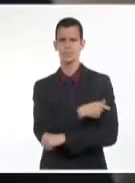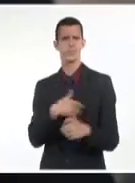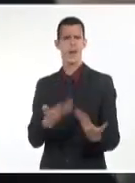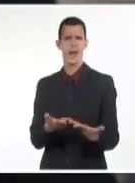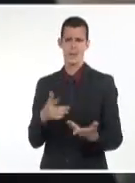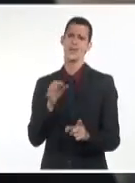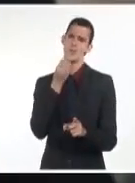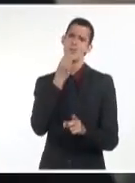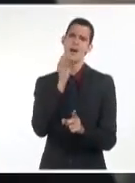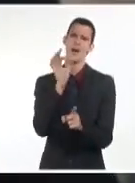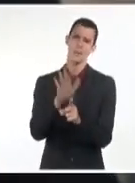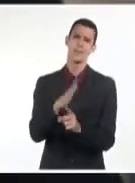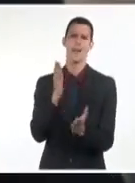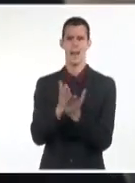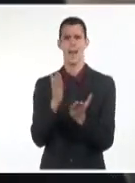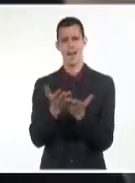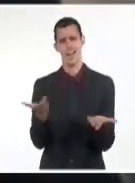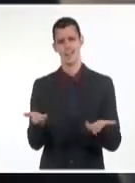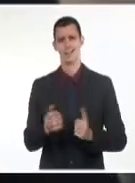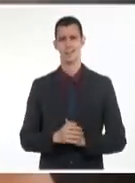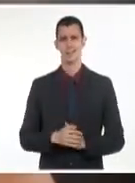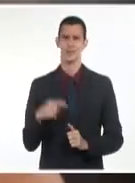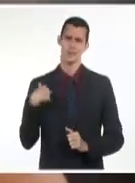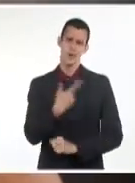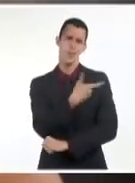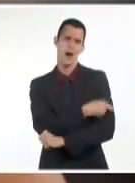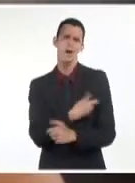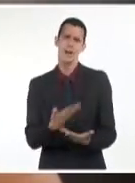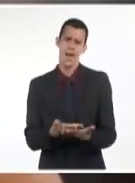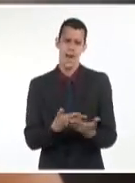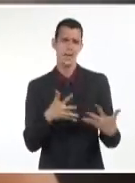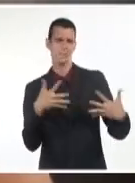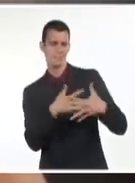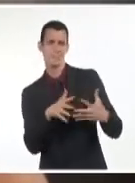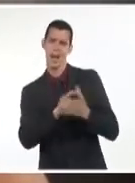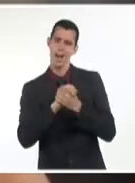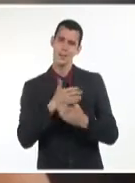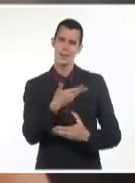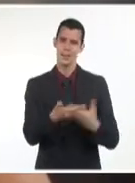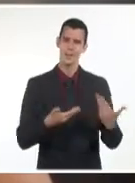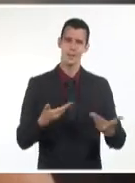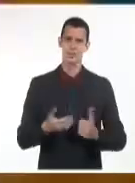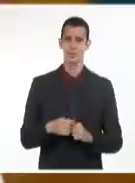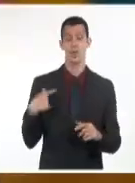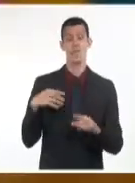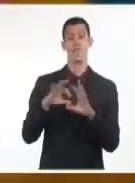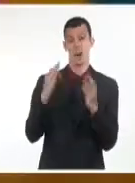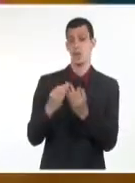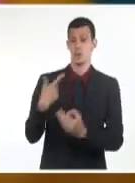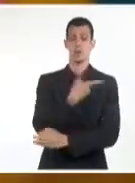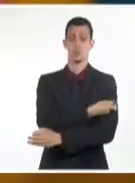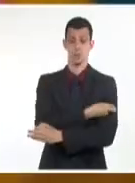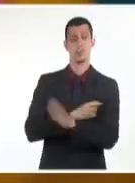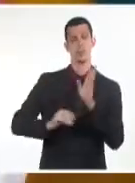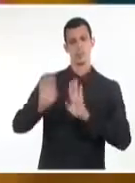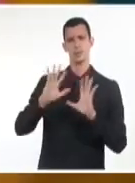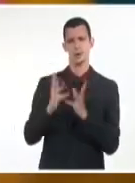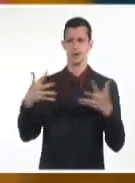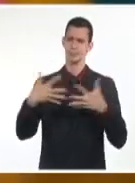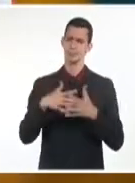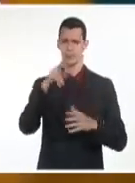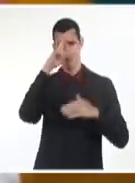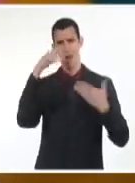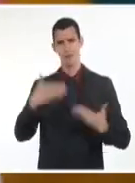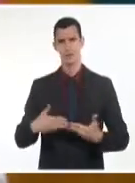escuela. Yo me vacuno por mis amigos. Yo me vacuno por mi familia. Yo me vacuno por